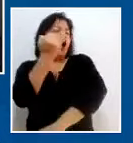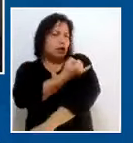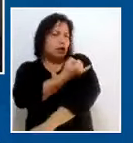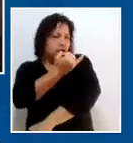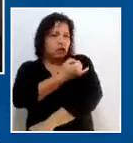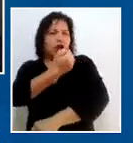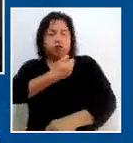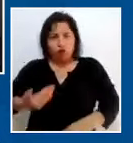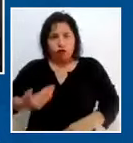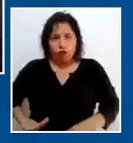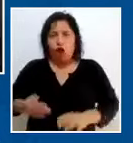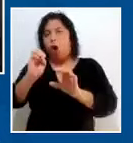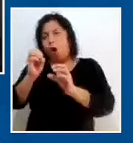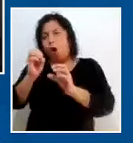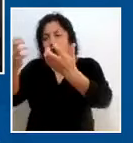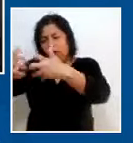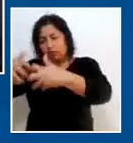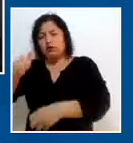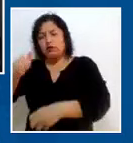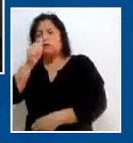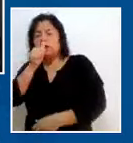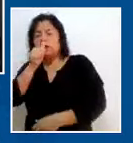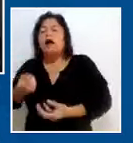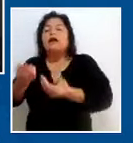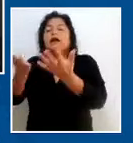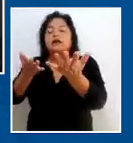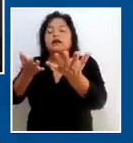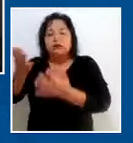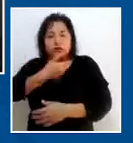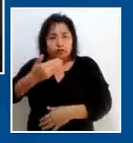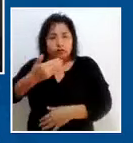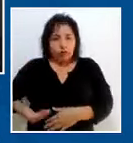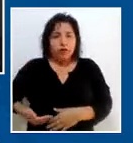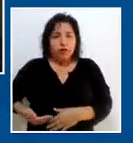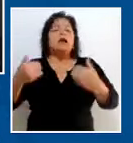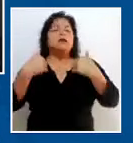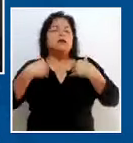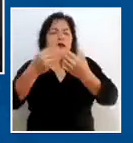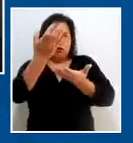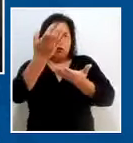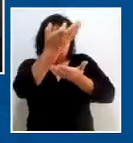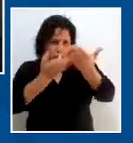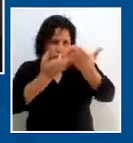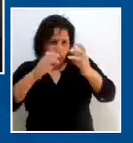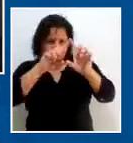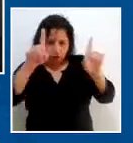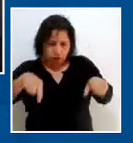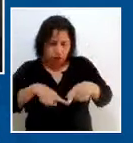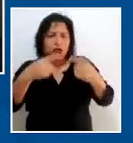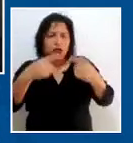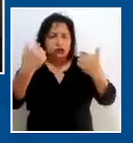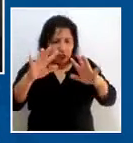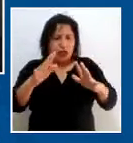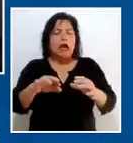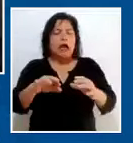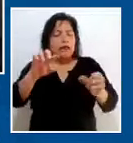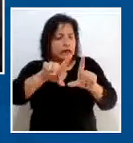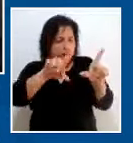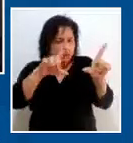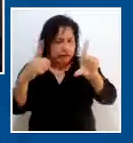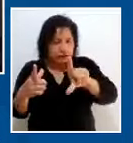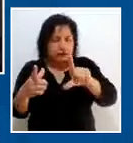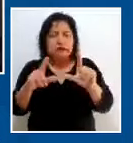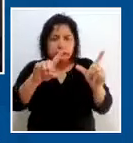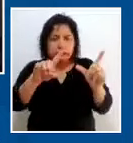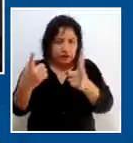a la empresa privada que brinda servicios públicos. Existe un formato, es un formato estándar que lo tienen que, además hay una